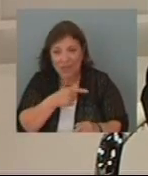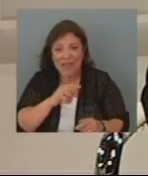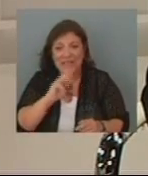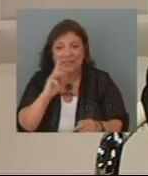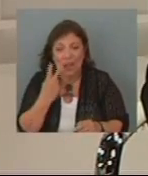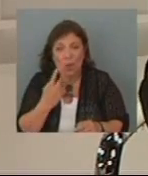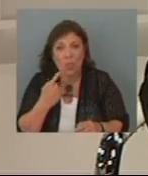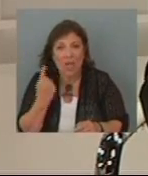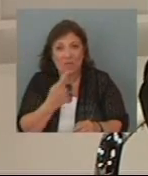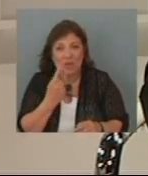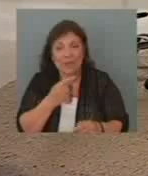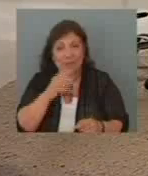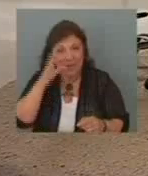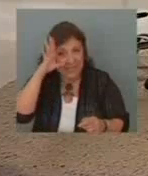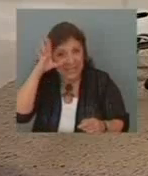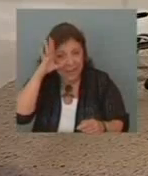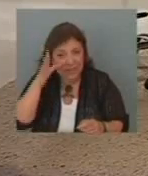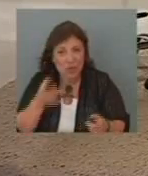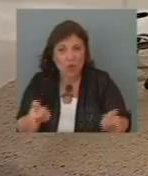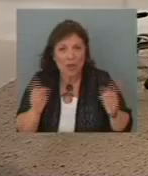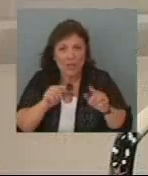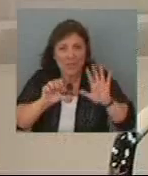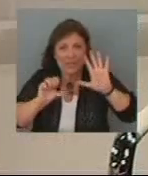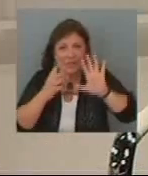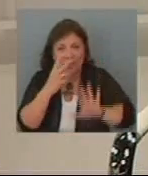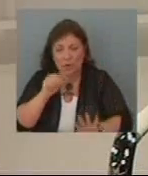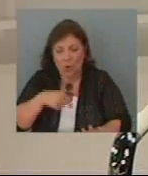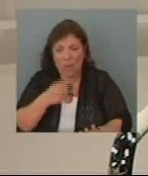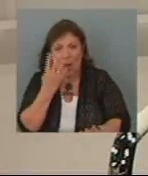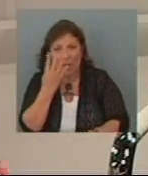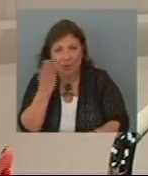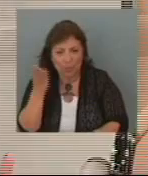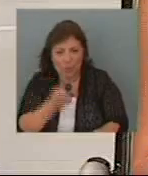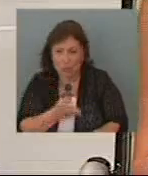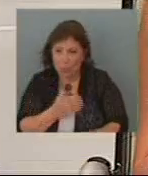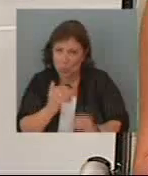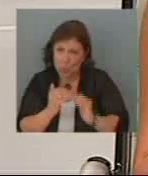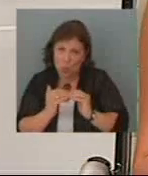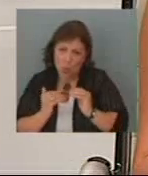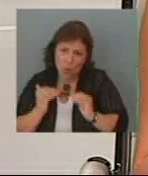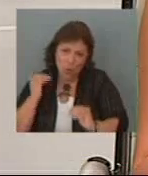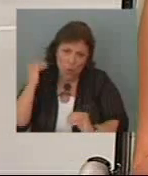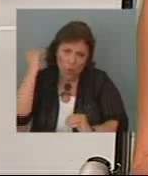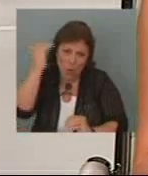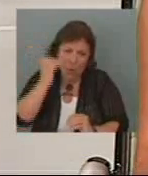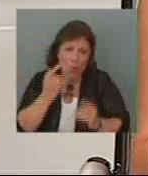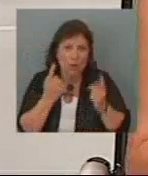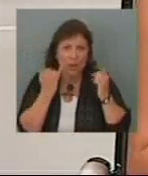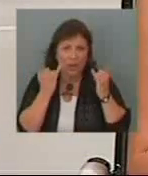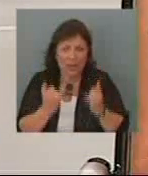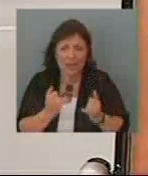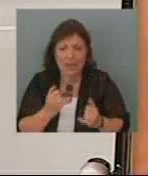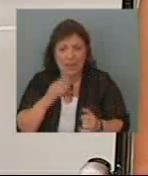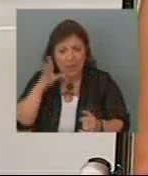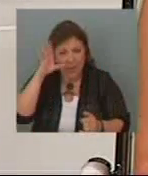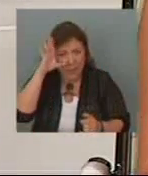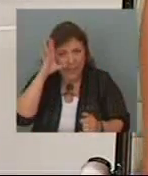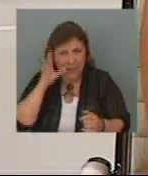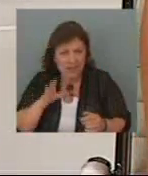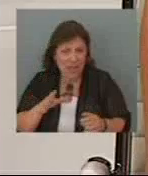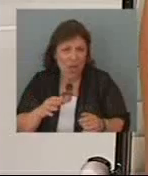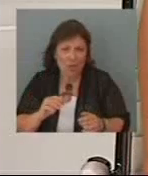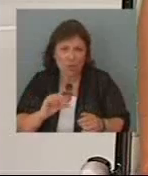vuelta con una Michelle Bachelet nuevamente con un 62,4%. Exuberante y exultante, podríamos decir, ¿verdad? Una Michelle Bachelet que arrasó